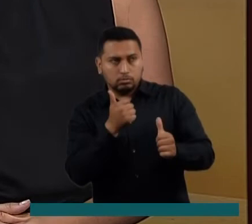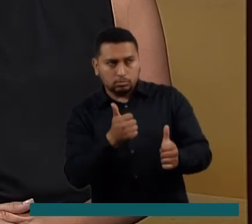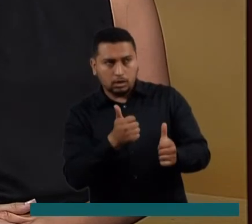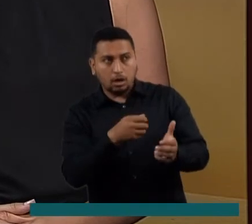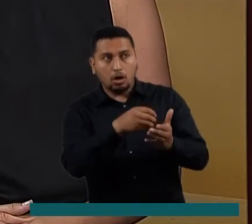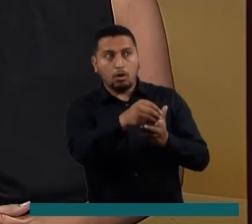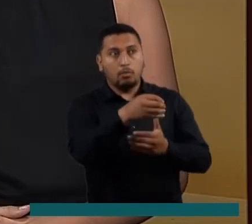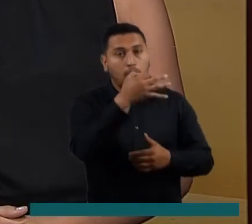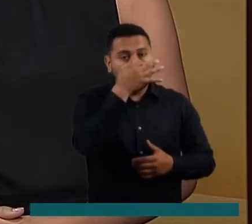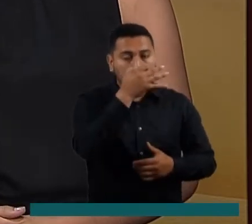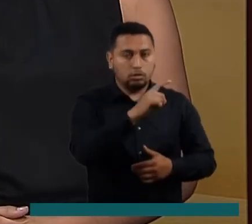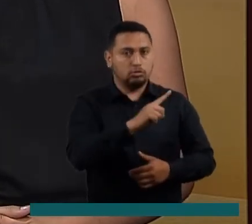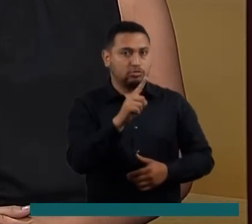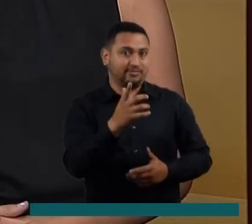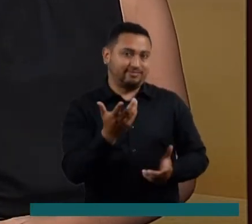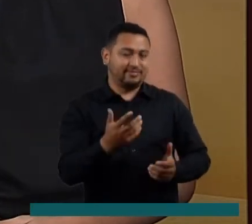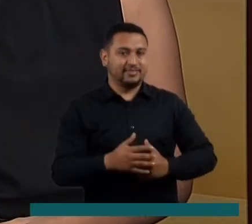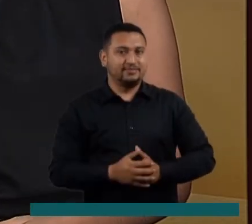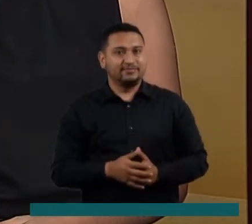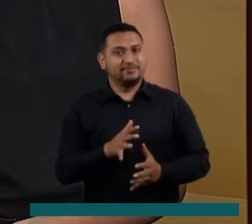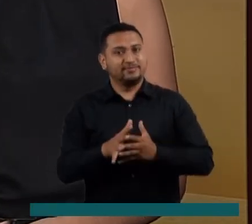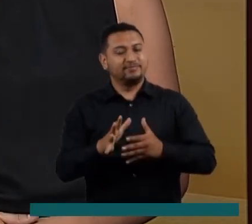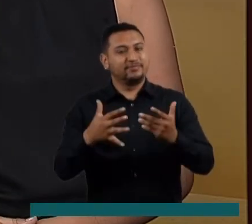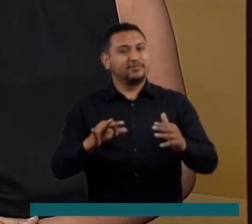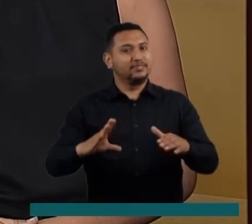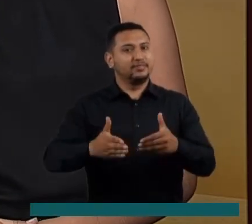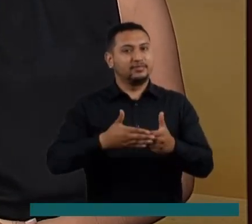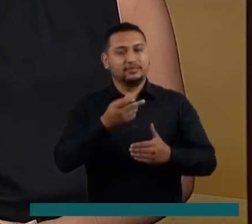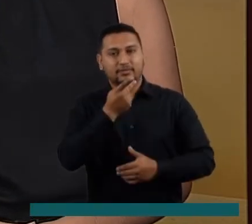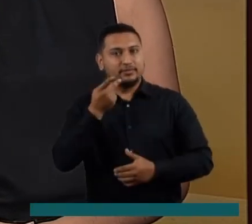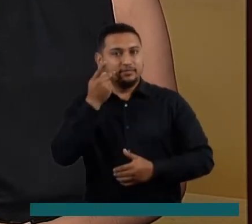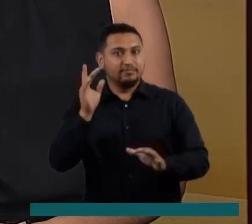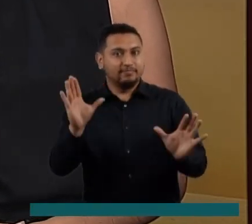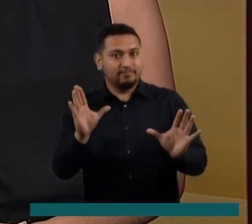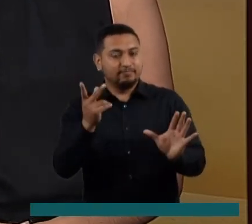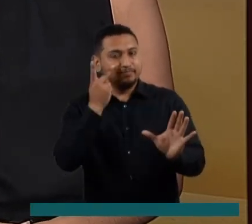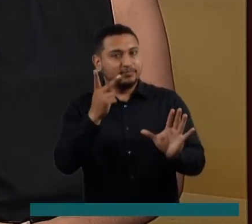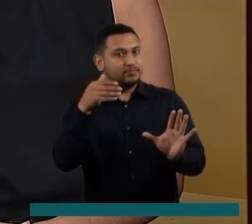comprar un seguro. Hasta aquí esta información. Se despide Karen Suárez y nos vemos a la próxima.